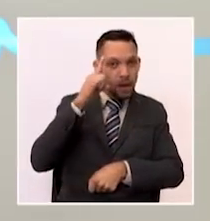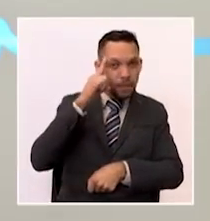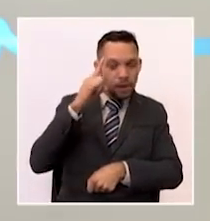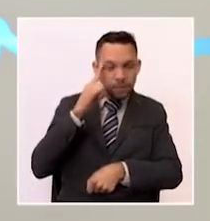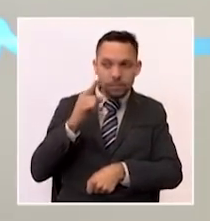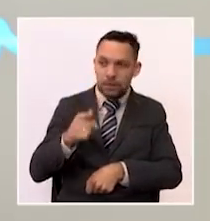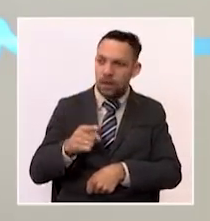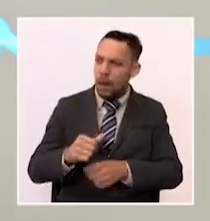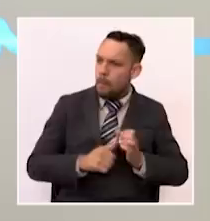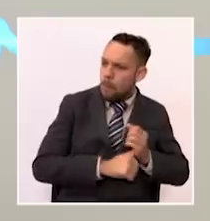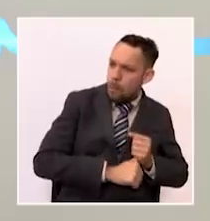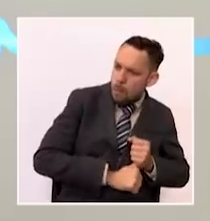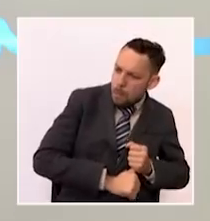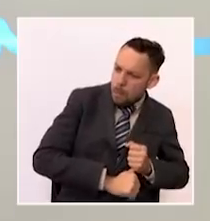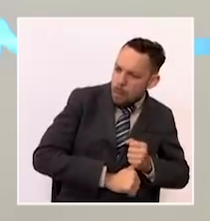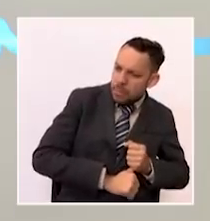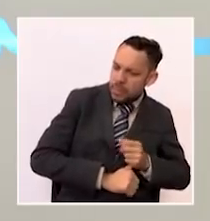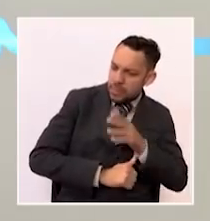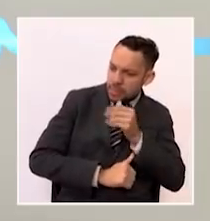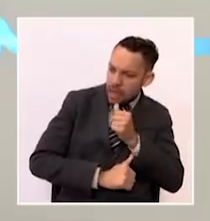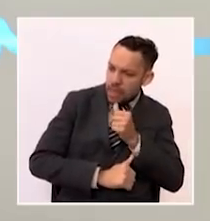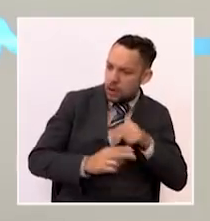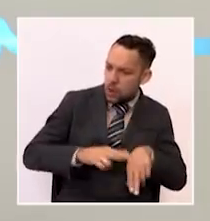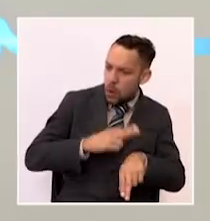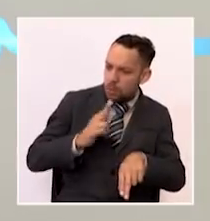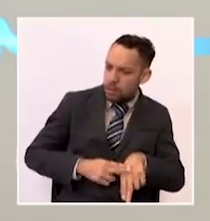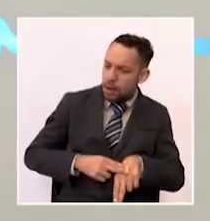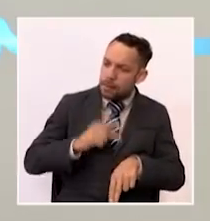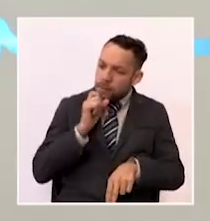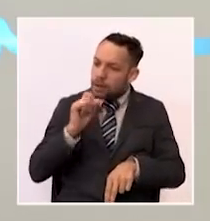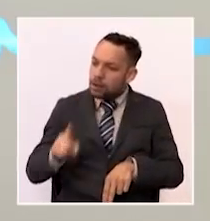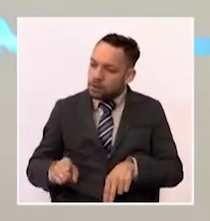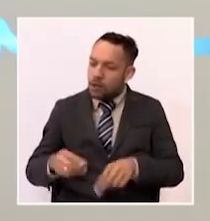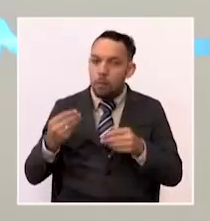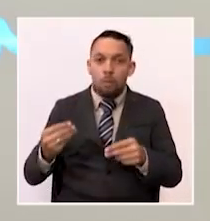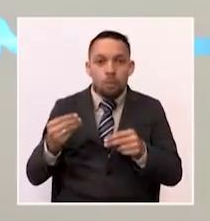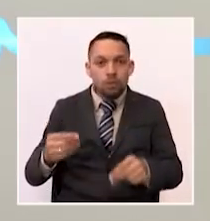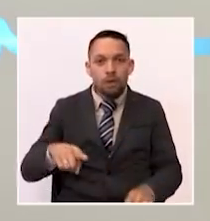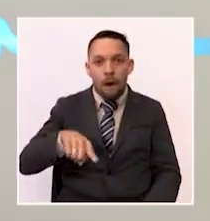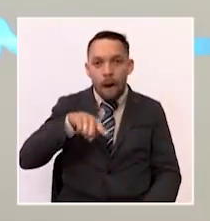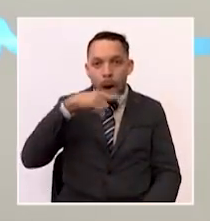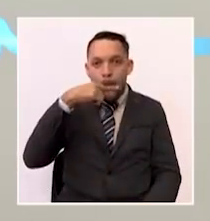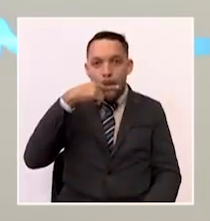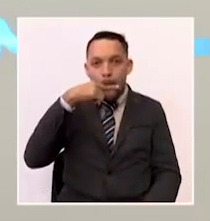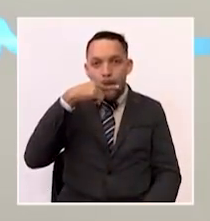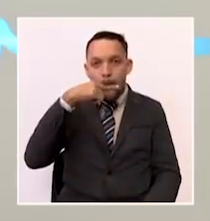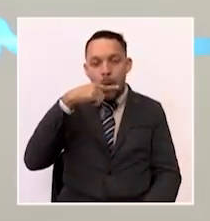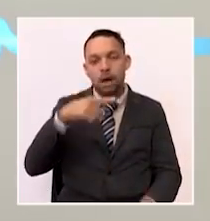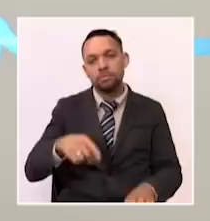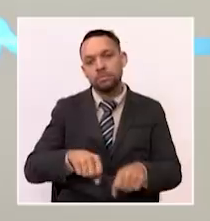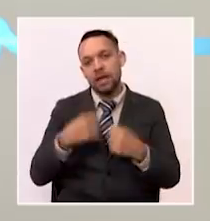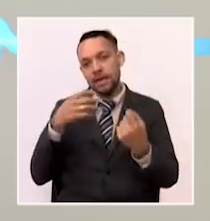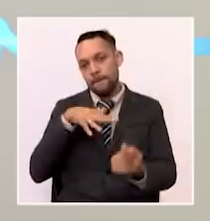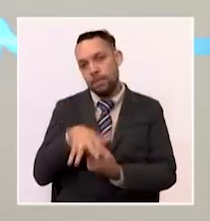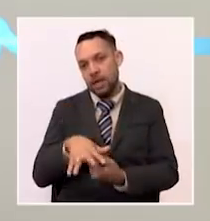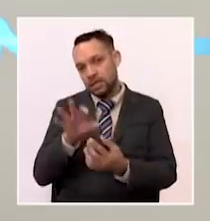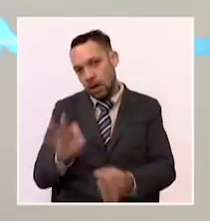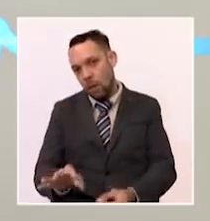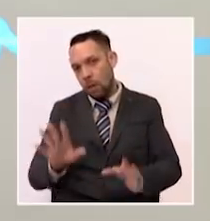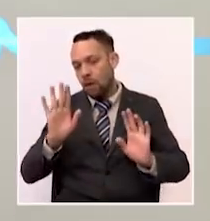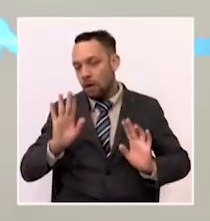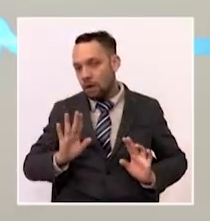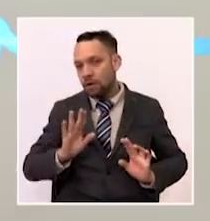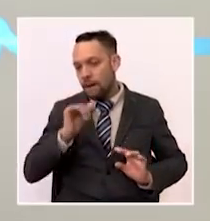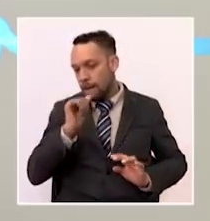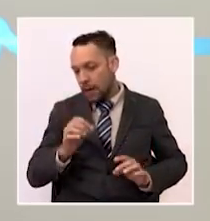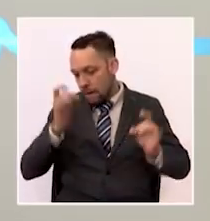tienen estreñimiento, hacen sus deposiciones normales. Cuando voy a mirar es que el uso de la utilizan mucha ropa brasilera. Las brasileras,